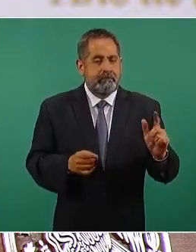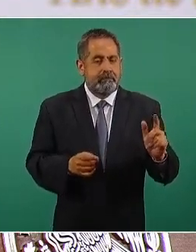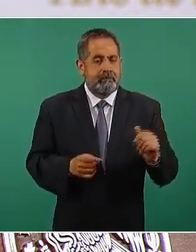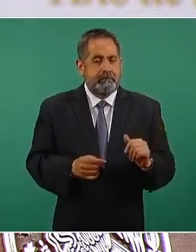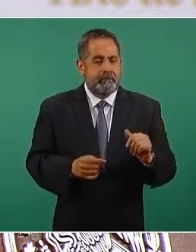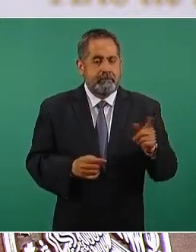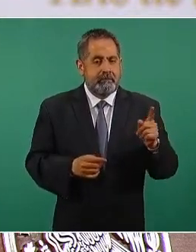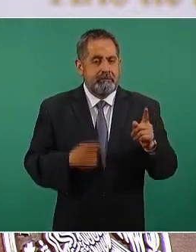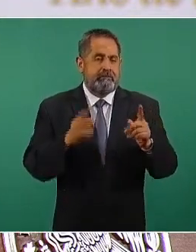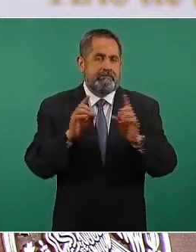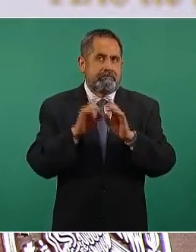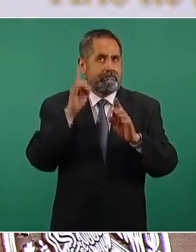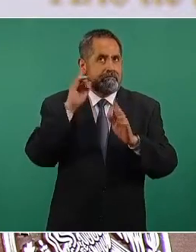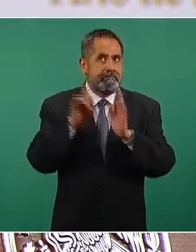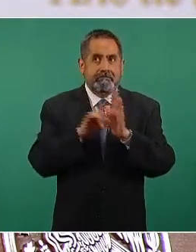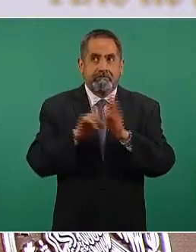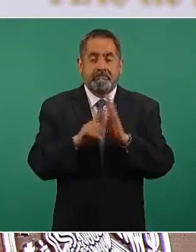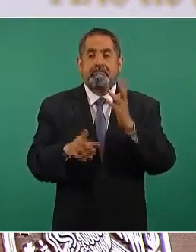sonó la alarma